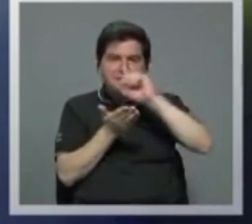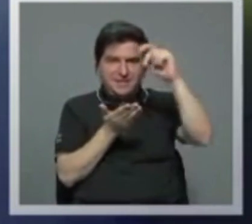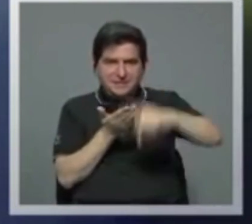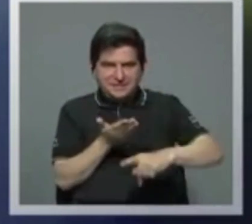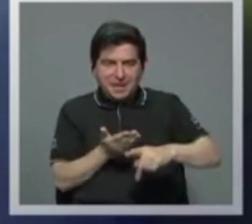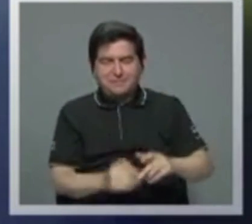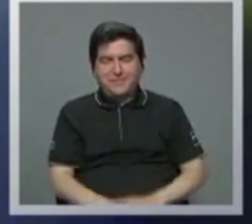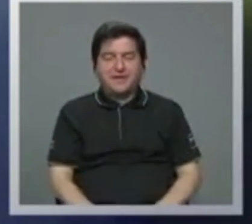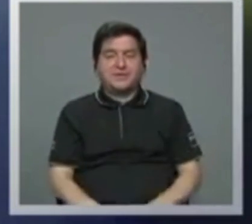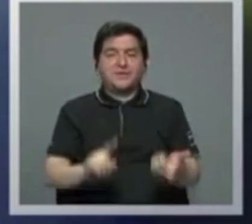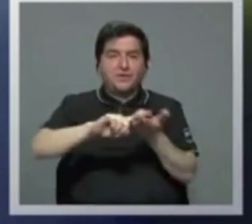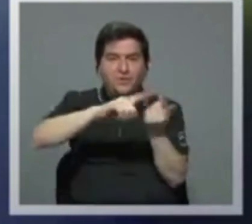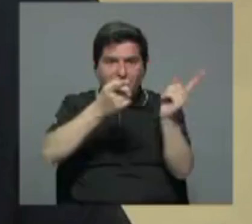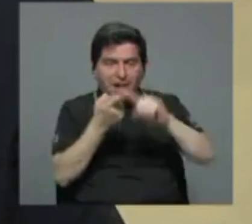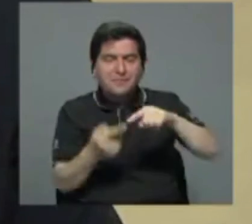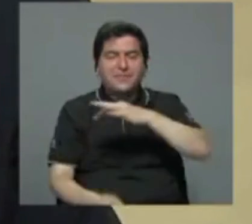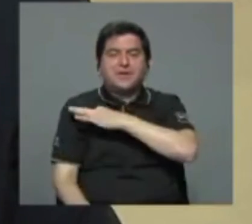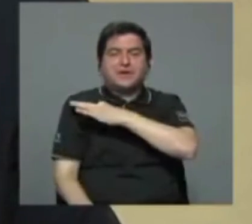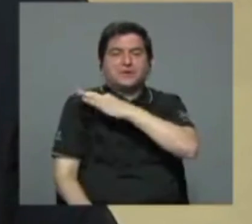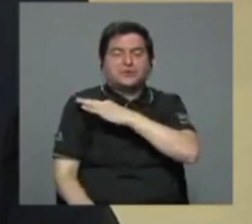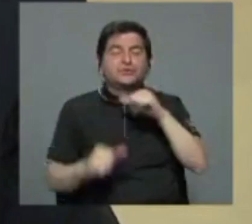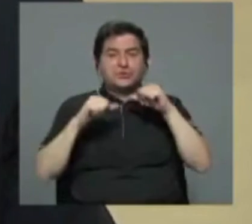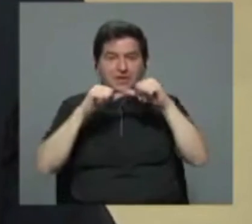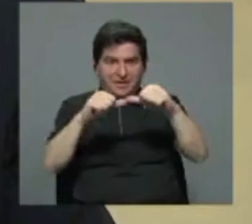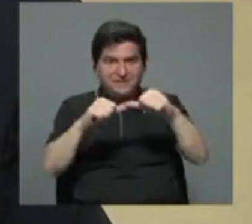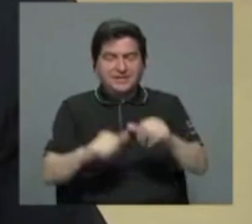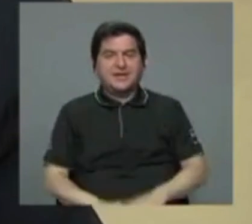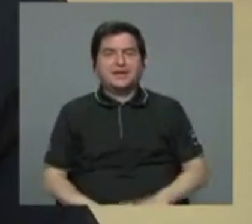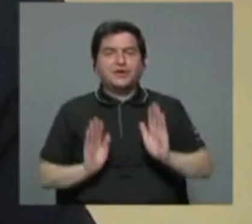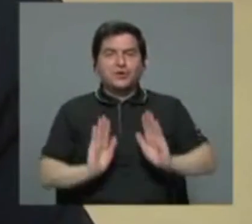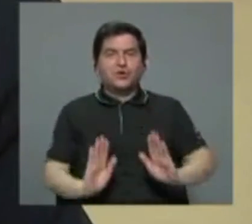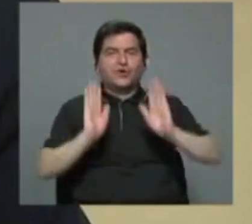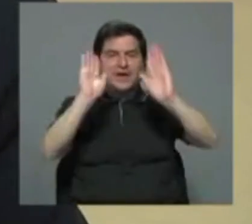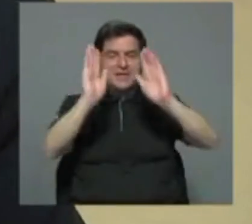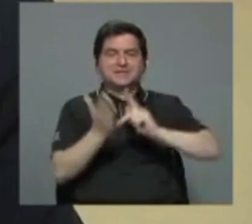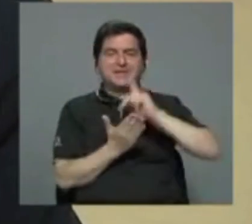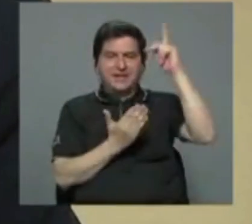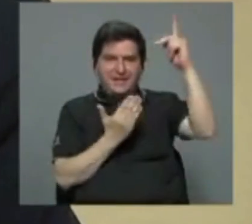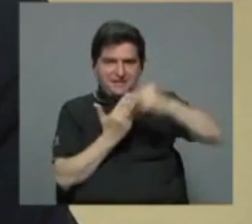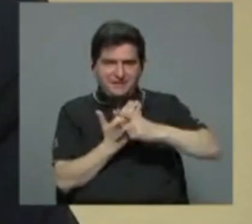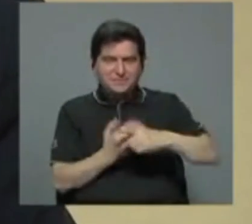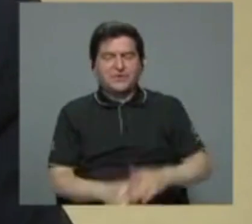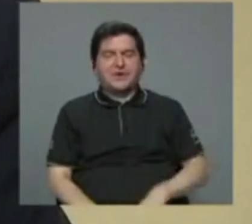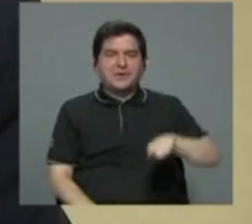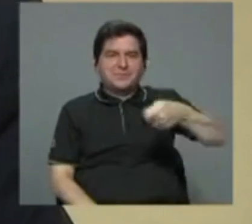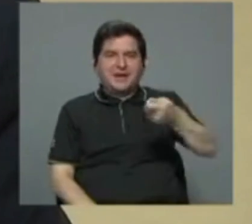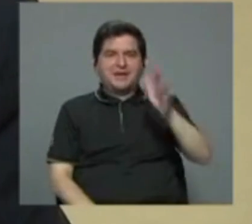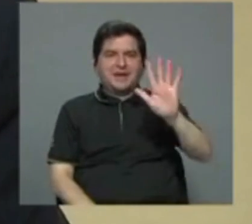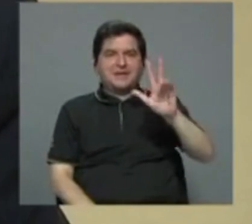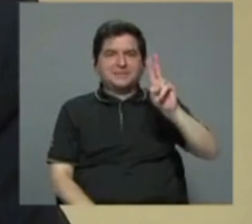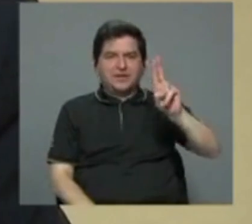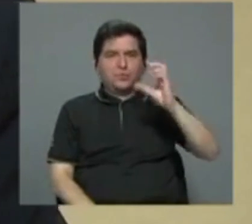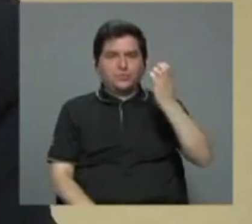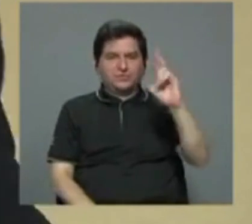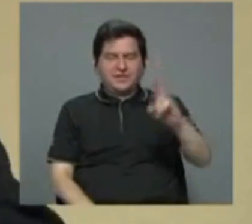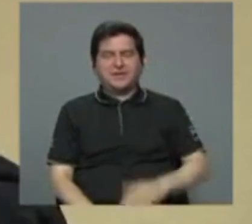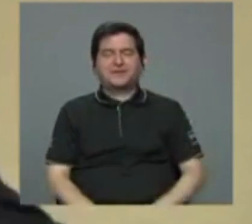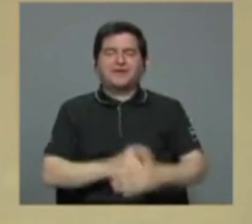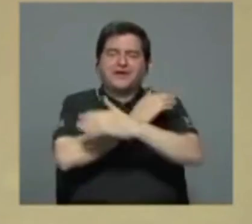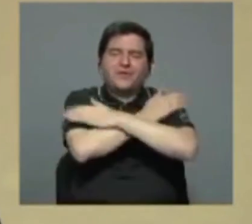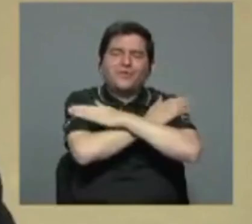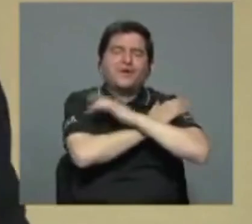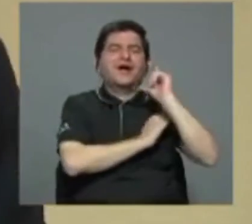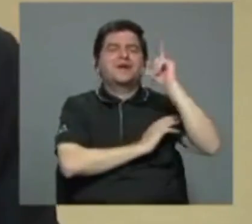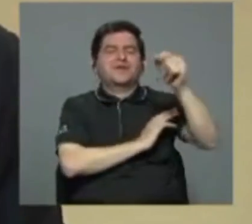Montes de Oca, y a las amigas y amigos invitarlos a que continúen con los espléndidos programas de 15 UCR. Un abrazo a